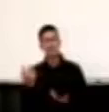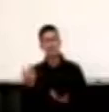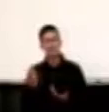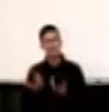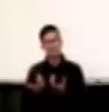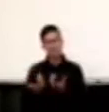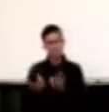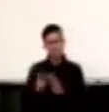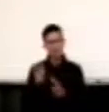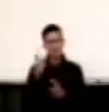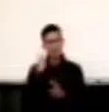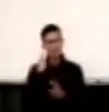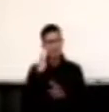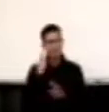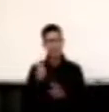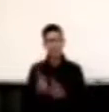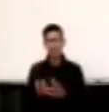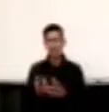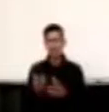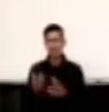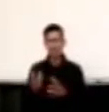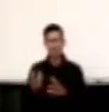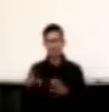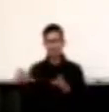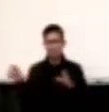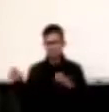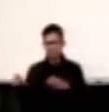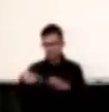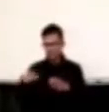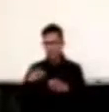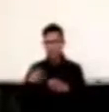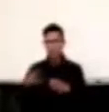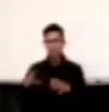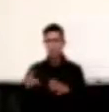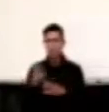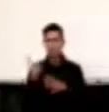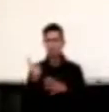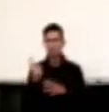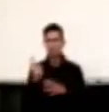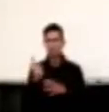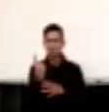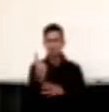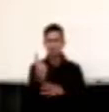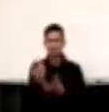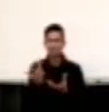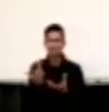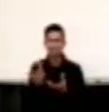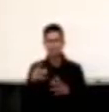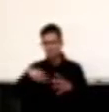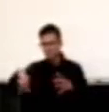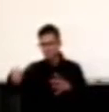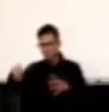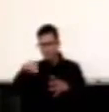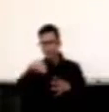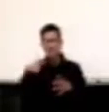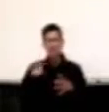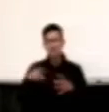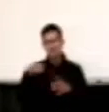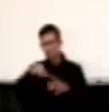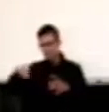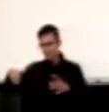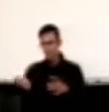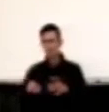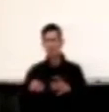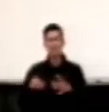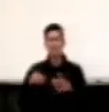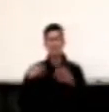no, porque los partidos políticos se conforman de personas, ¿no? De personas que verdaderamente pues, tienen que actuar de forma congruente para el fin que fue